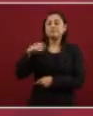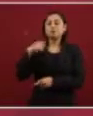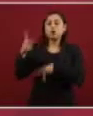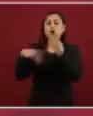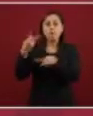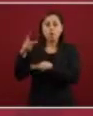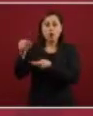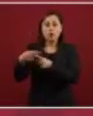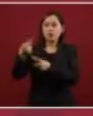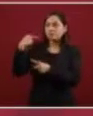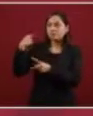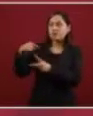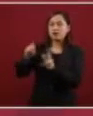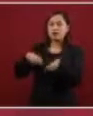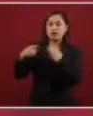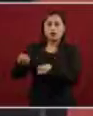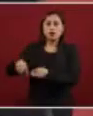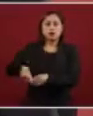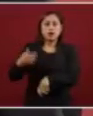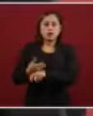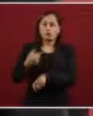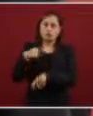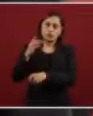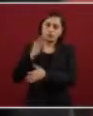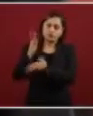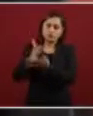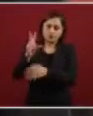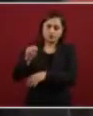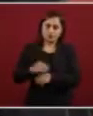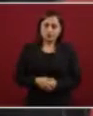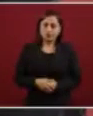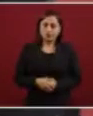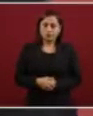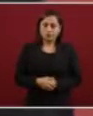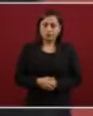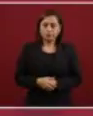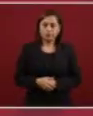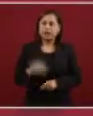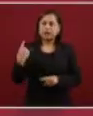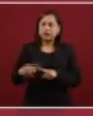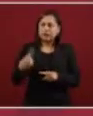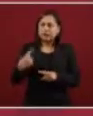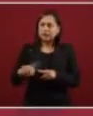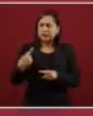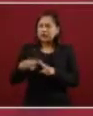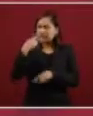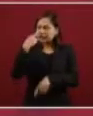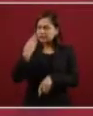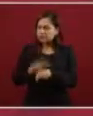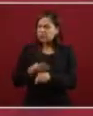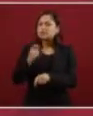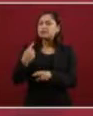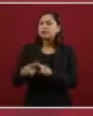gobernadores y eso le corresponde a la licenciada